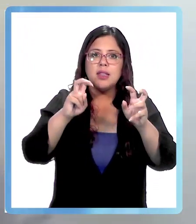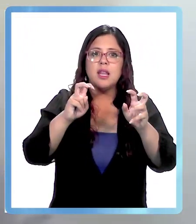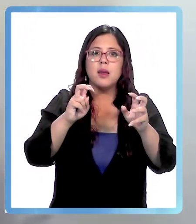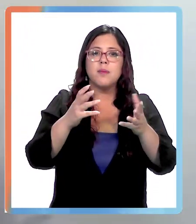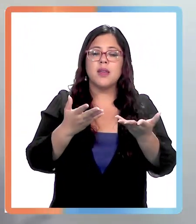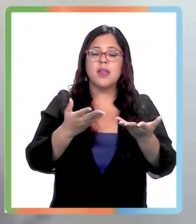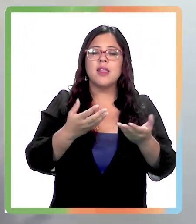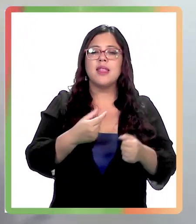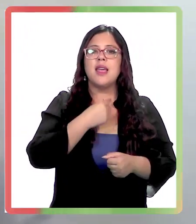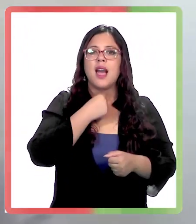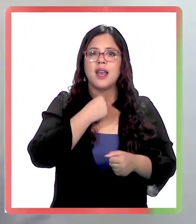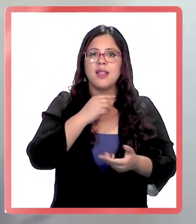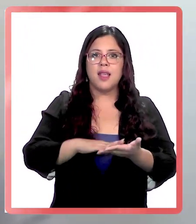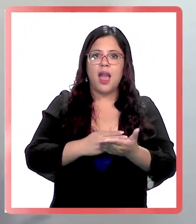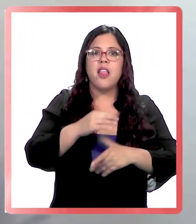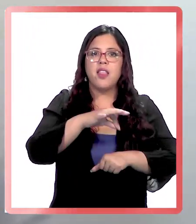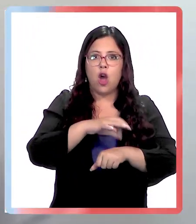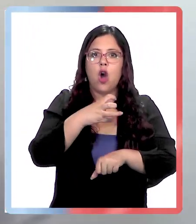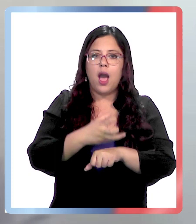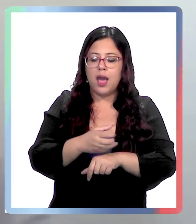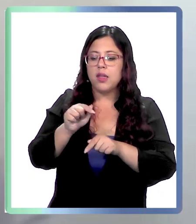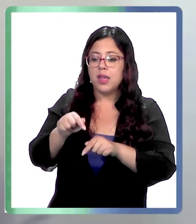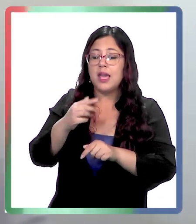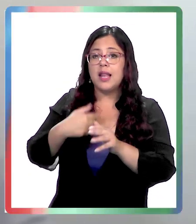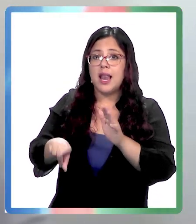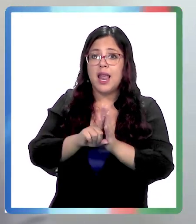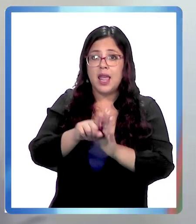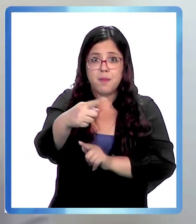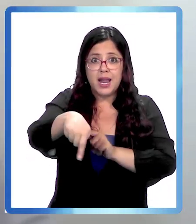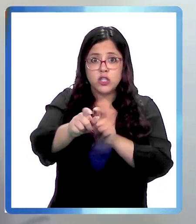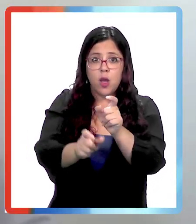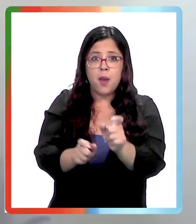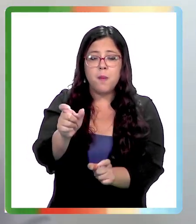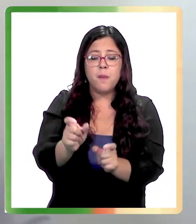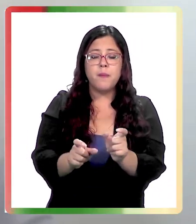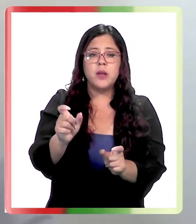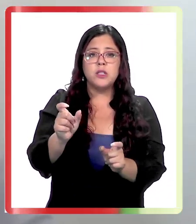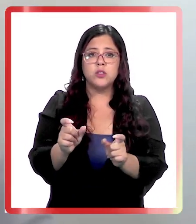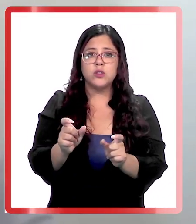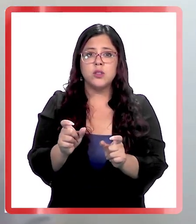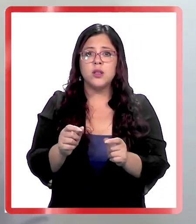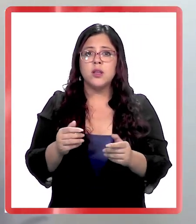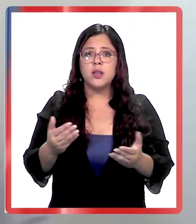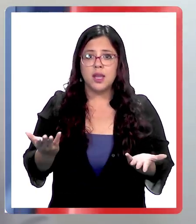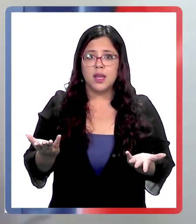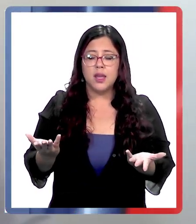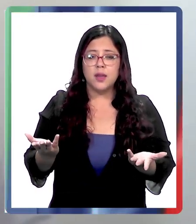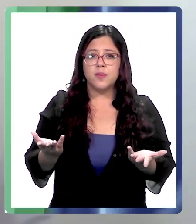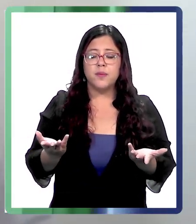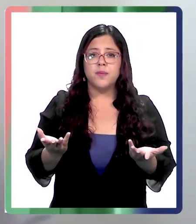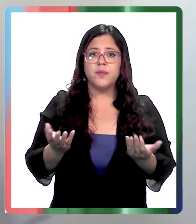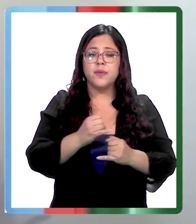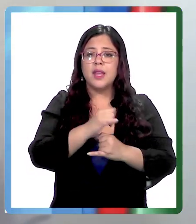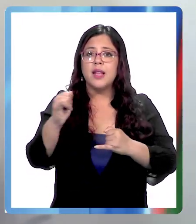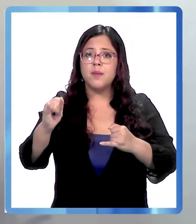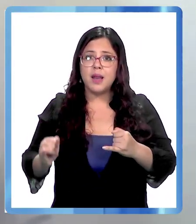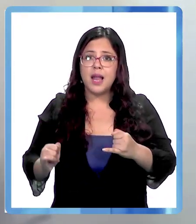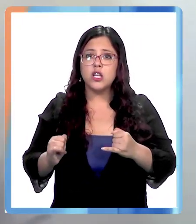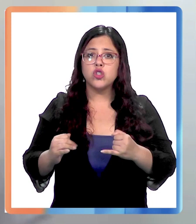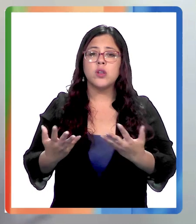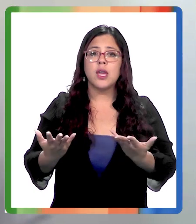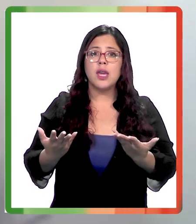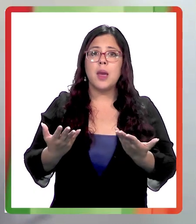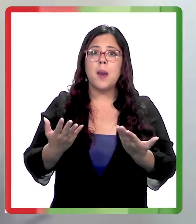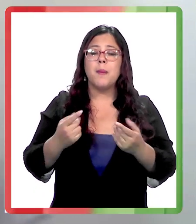salud. La ley ha establecido que para esos pacientes el plazo para hacer